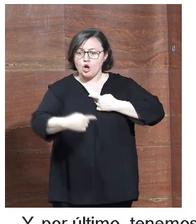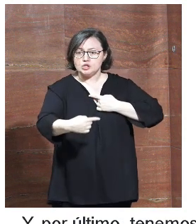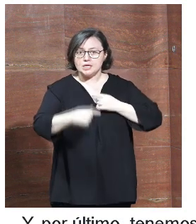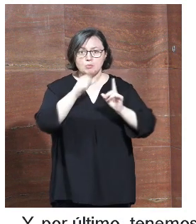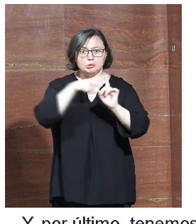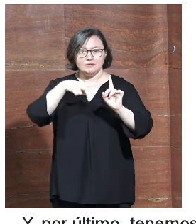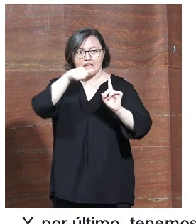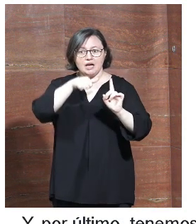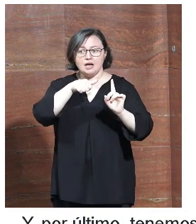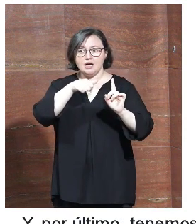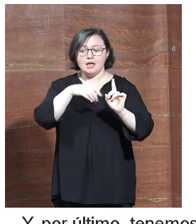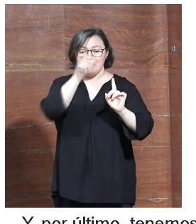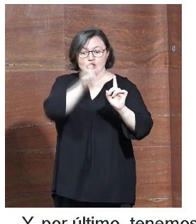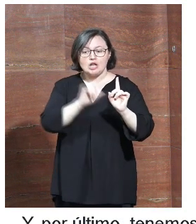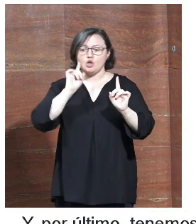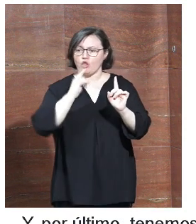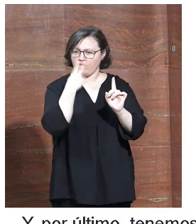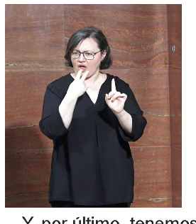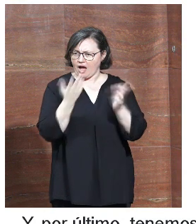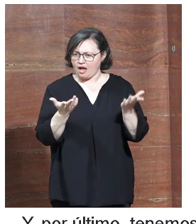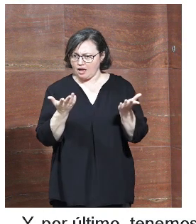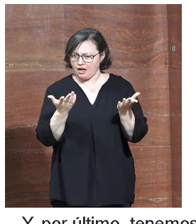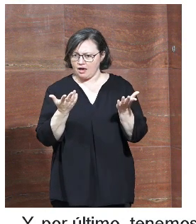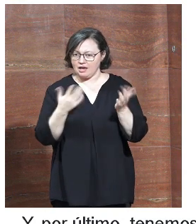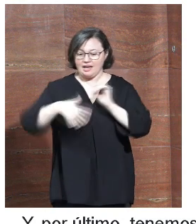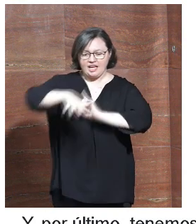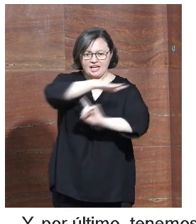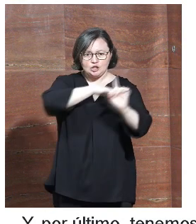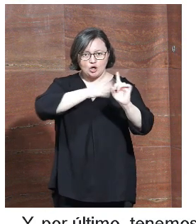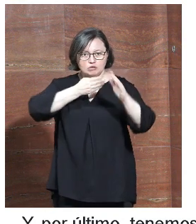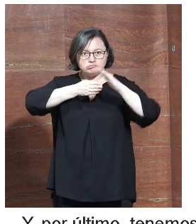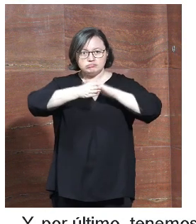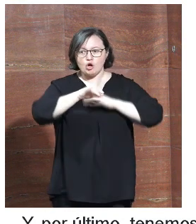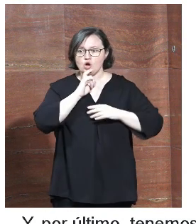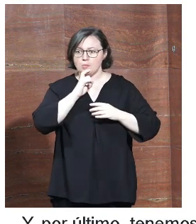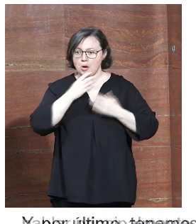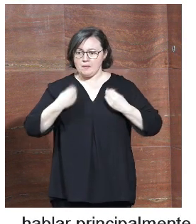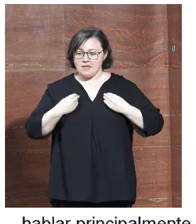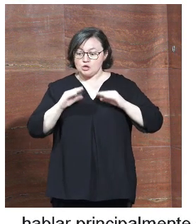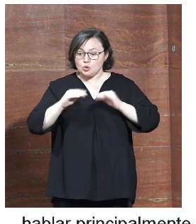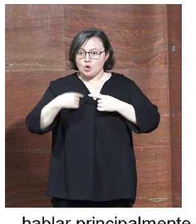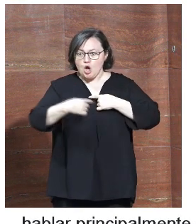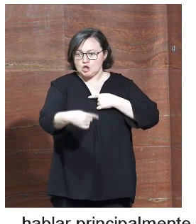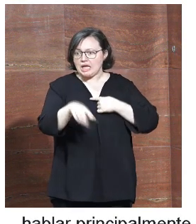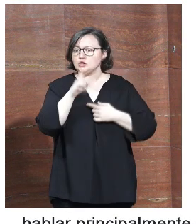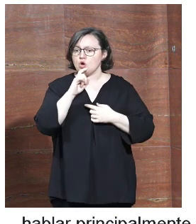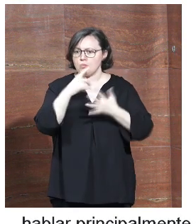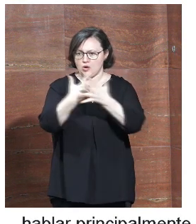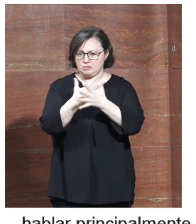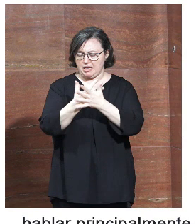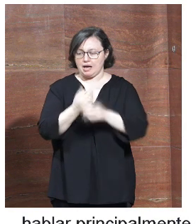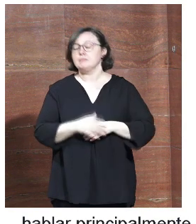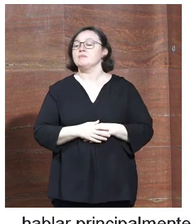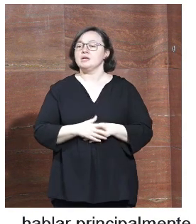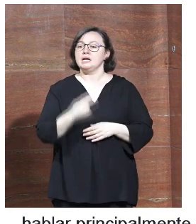la sordoceguera pues, en los entornos que tenemos en el día a día, ¿no? Ella es